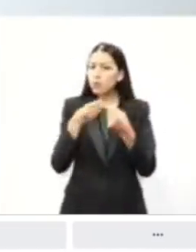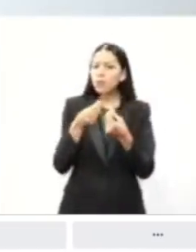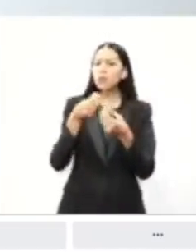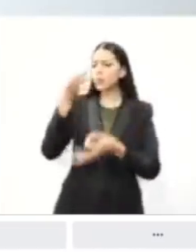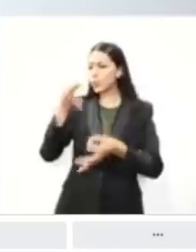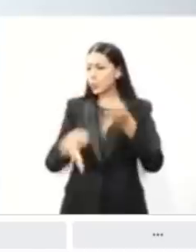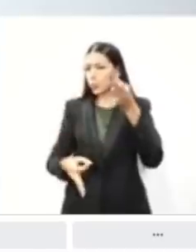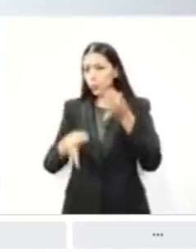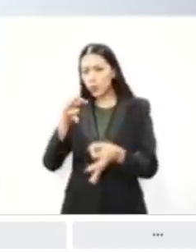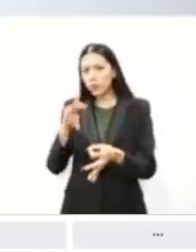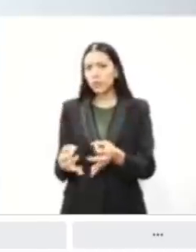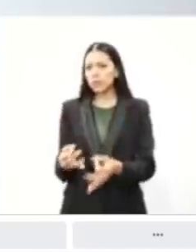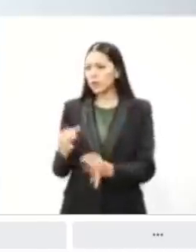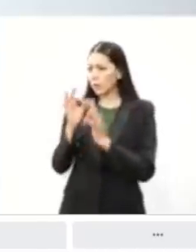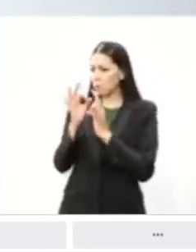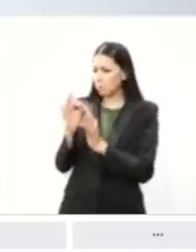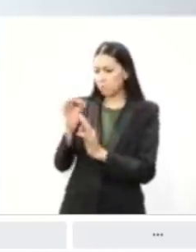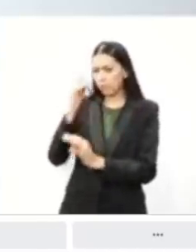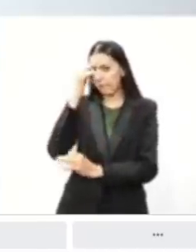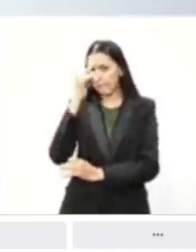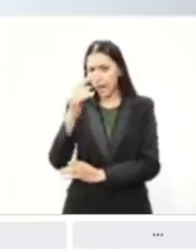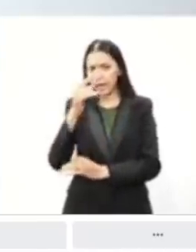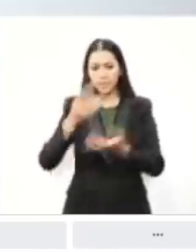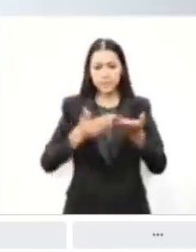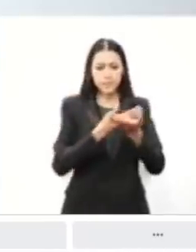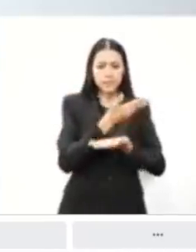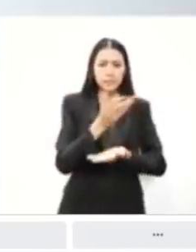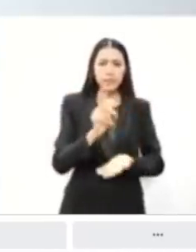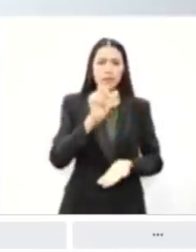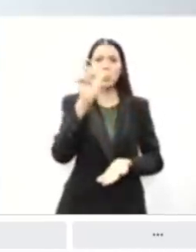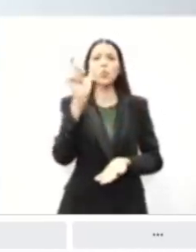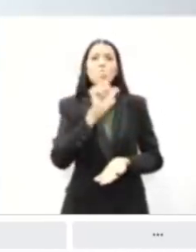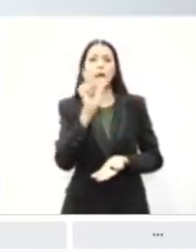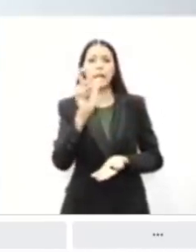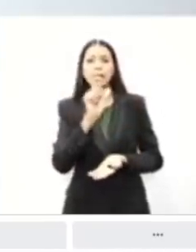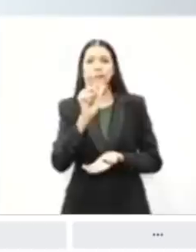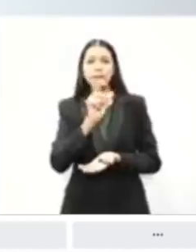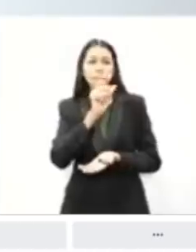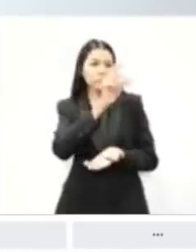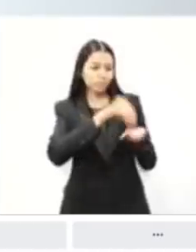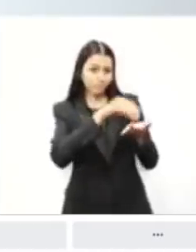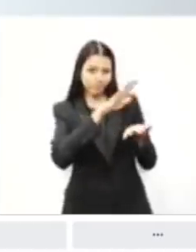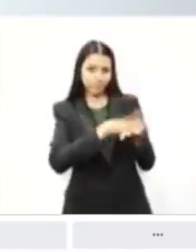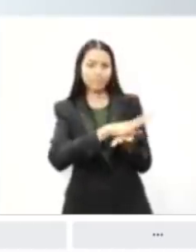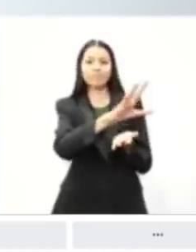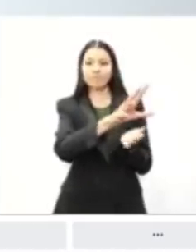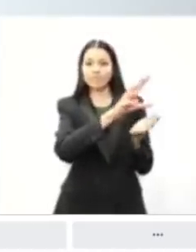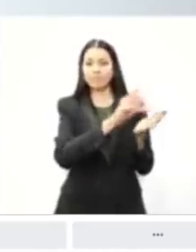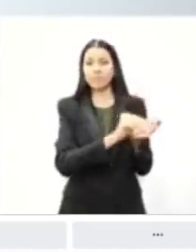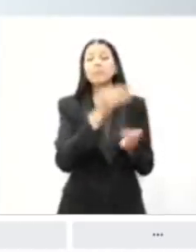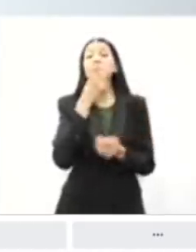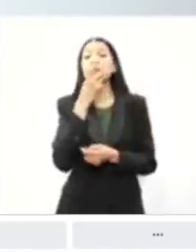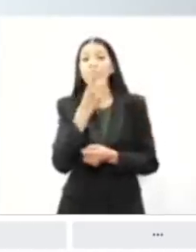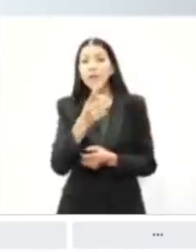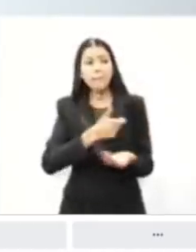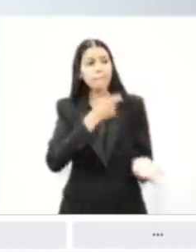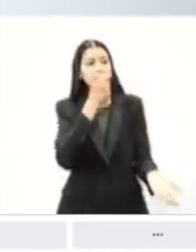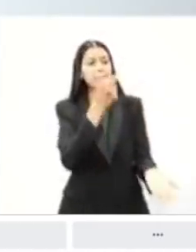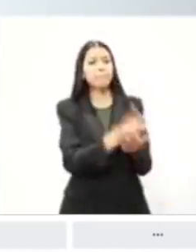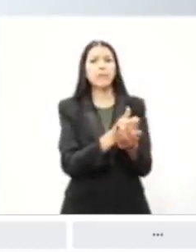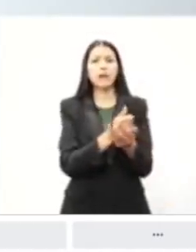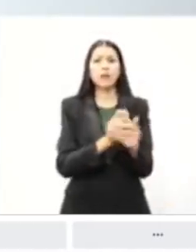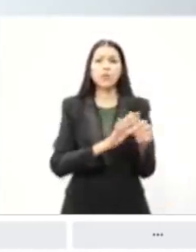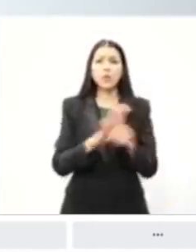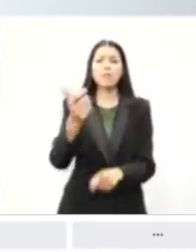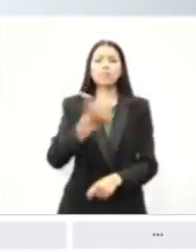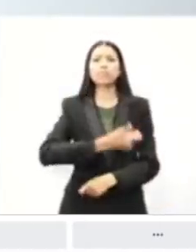prestación del servicio al momento de su contratación. Se realizaron adjudicaciones de inmuebles pagados con cantidades excesivas